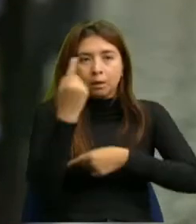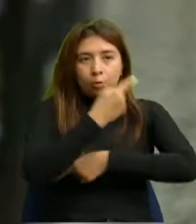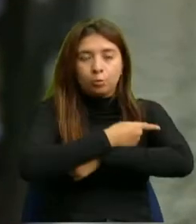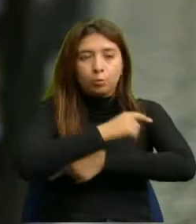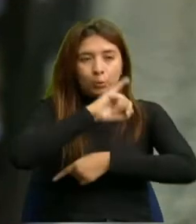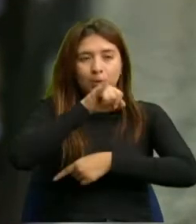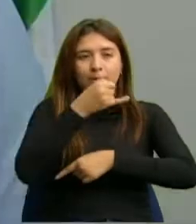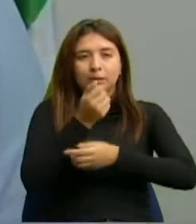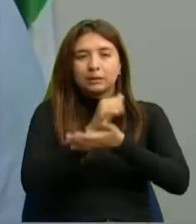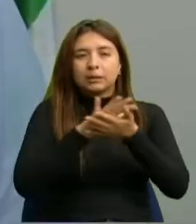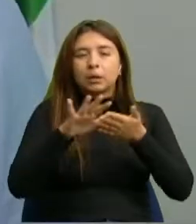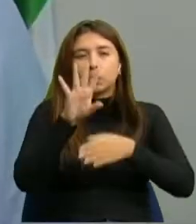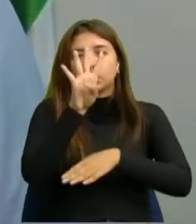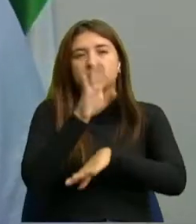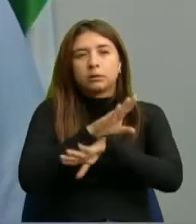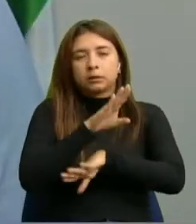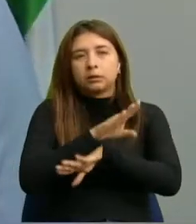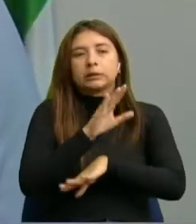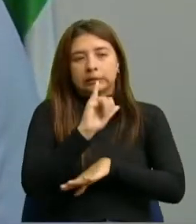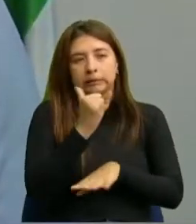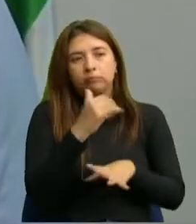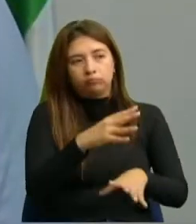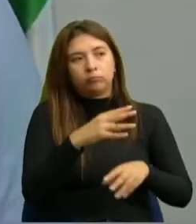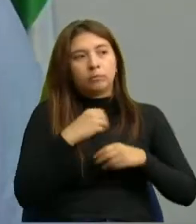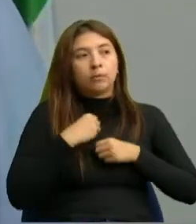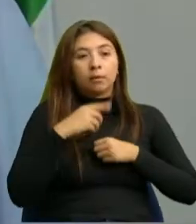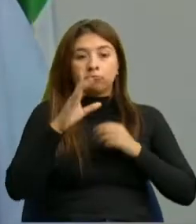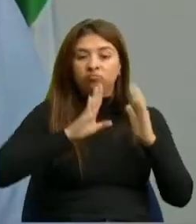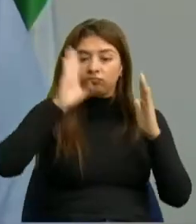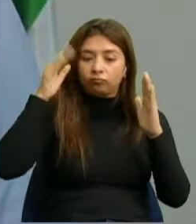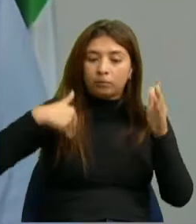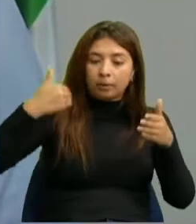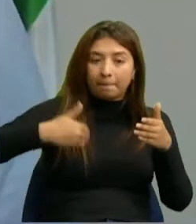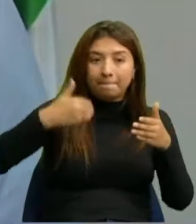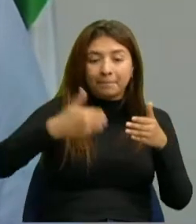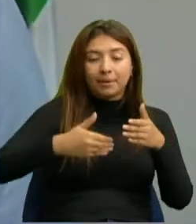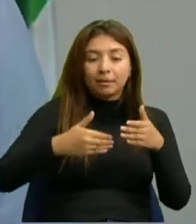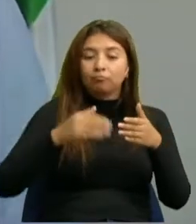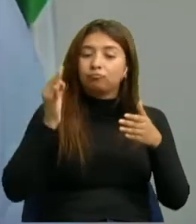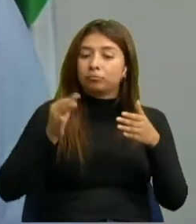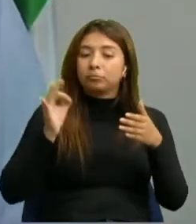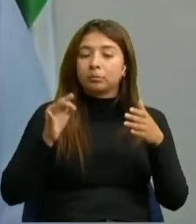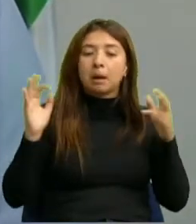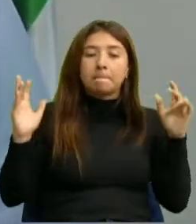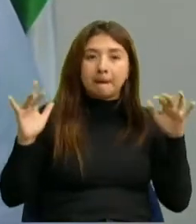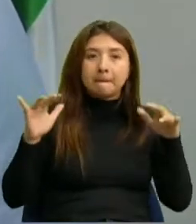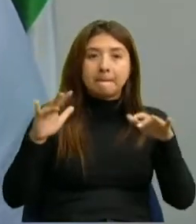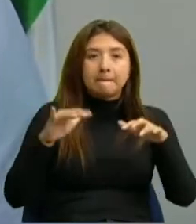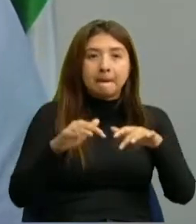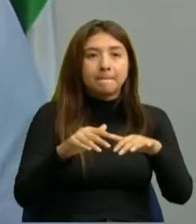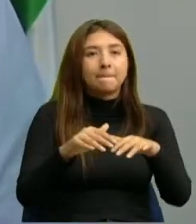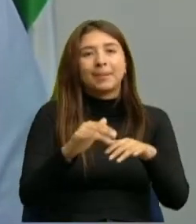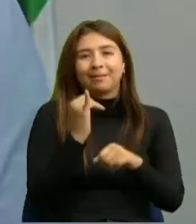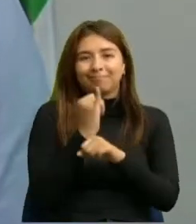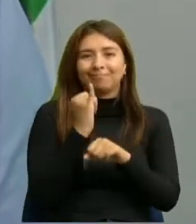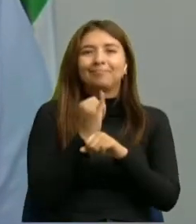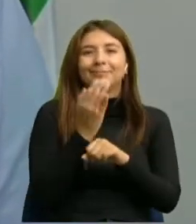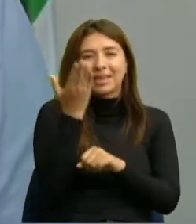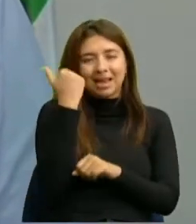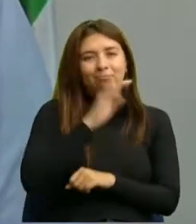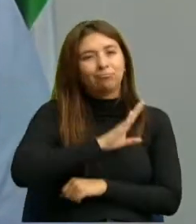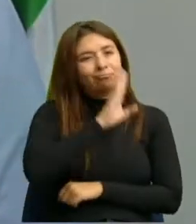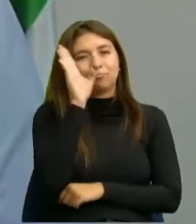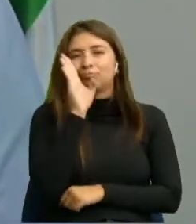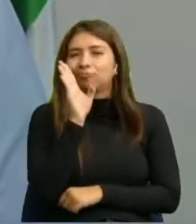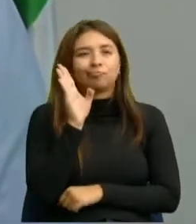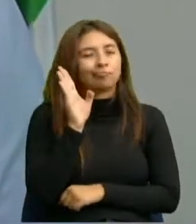Santo a las 4 de la tarde. Habrá el Via Crucis tradicional que se genera en el sector del barrio La Gloria en cabeza de la parroquia de Fátima, ni